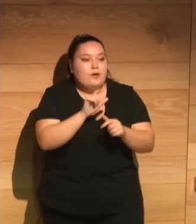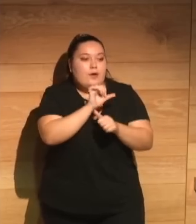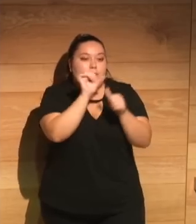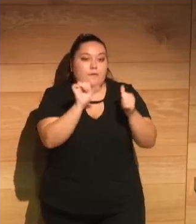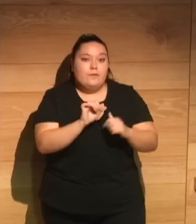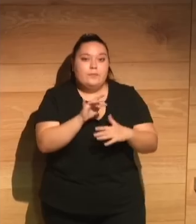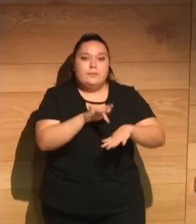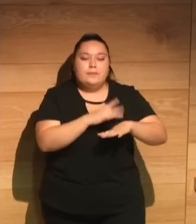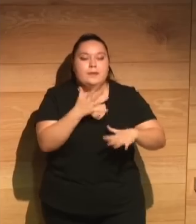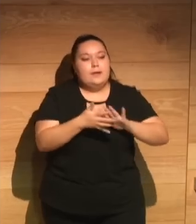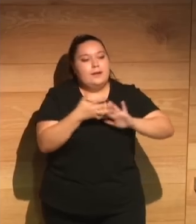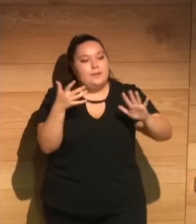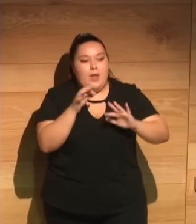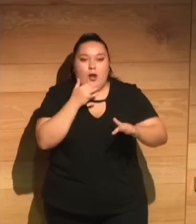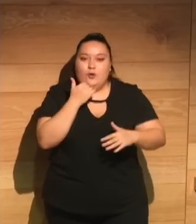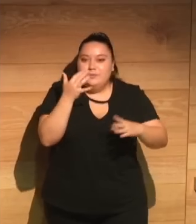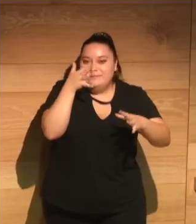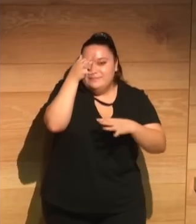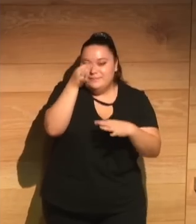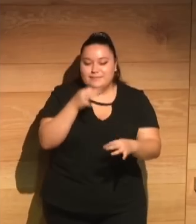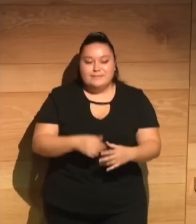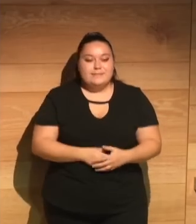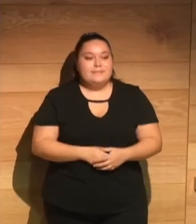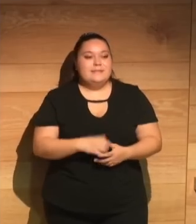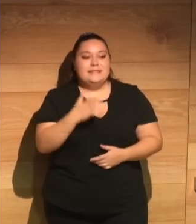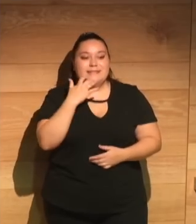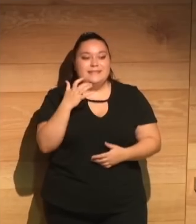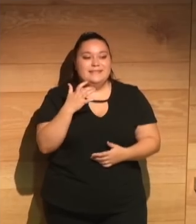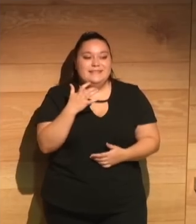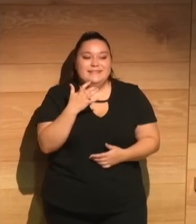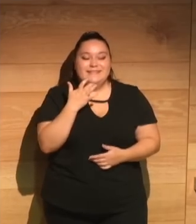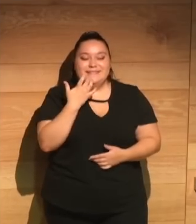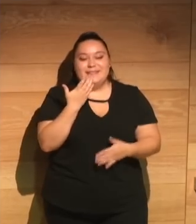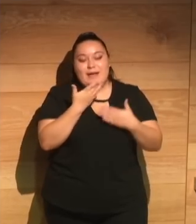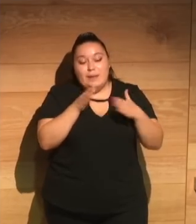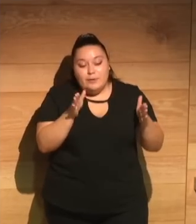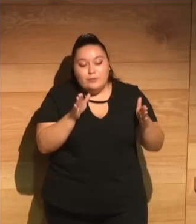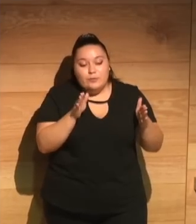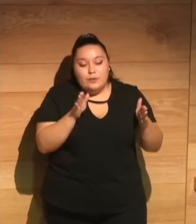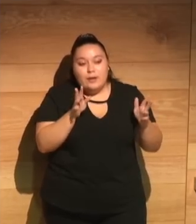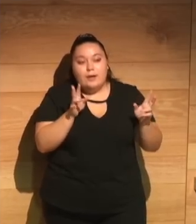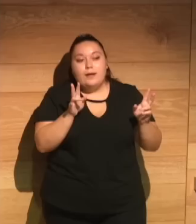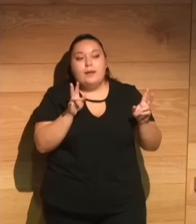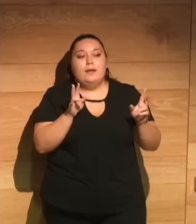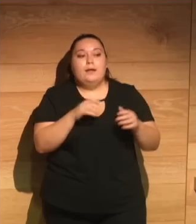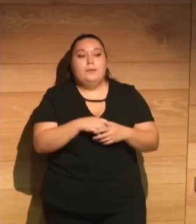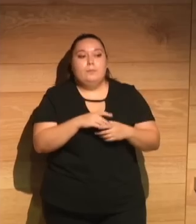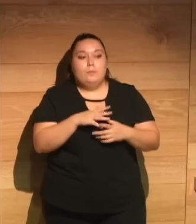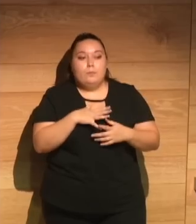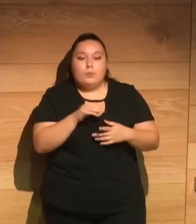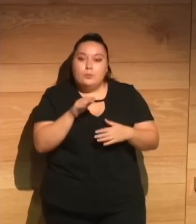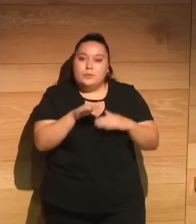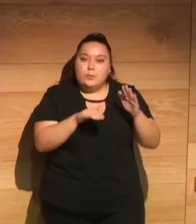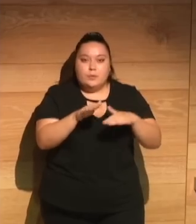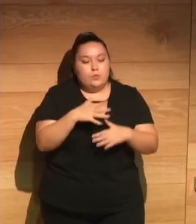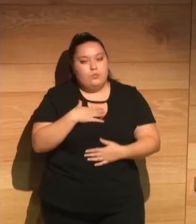más rápida y más precisa. Cuando hablamos de la apertura, hablamos del diafragma. Decir, podemos ir paso a